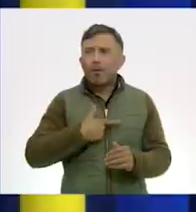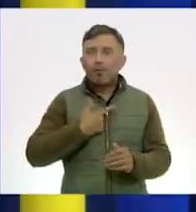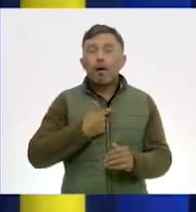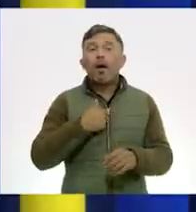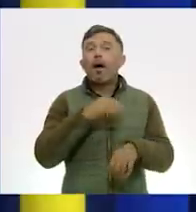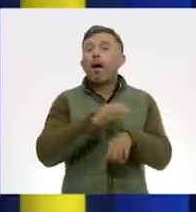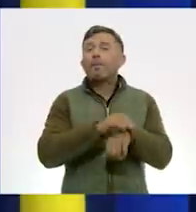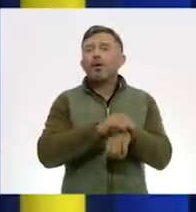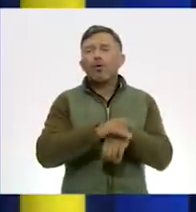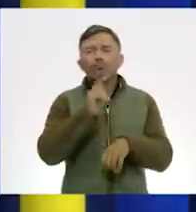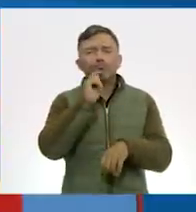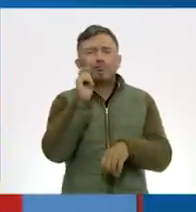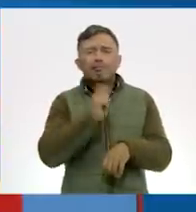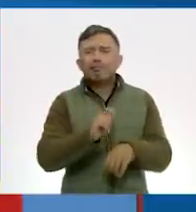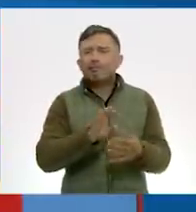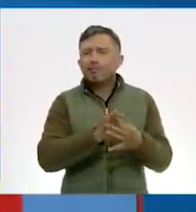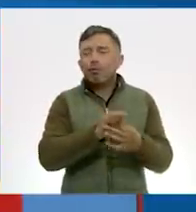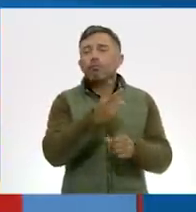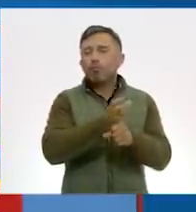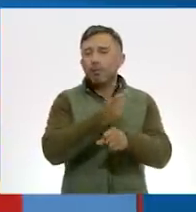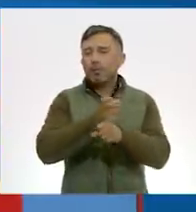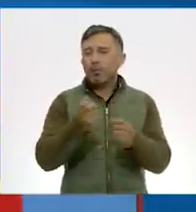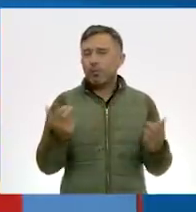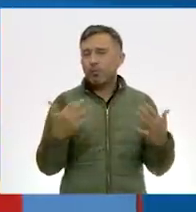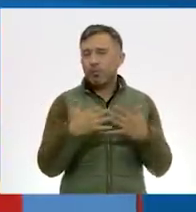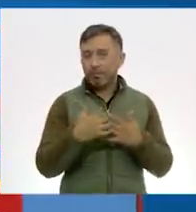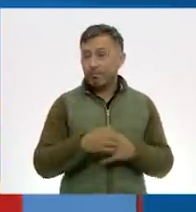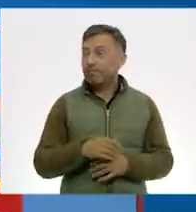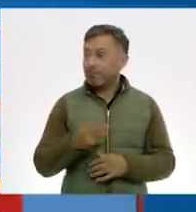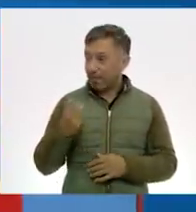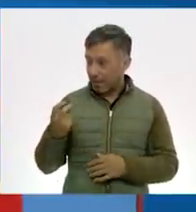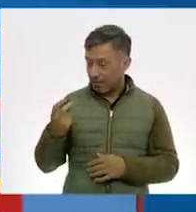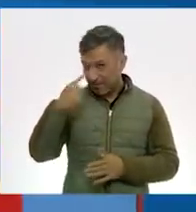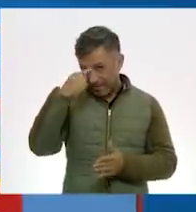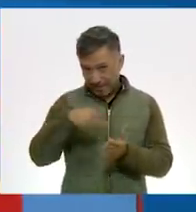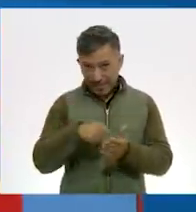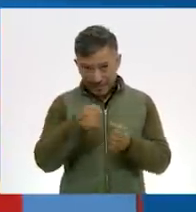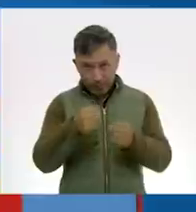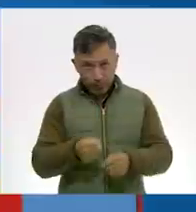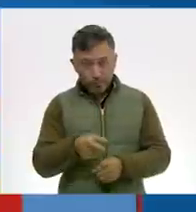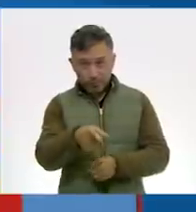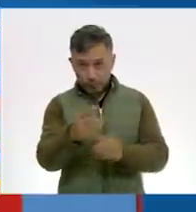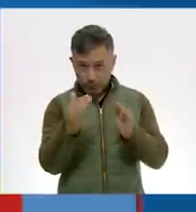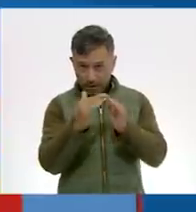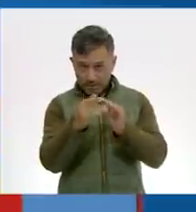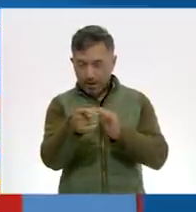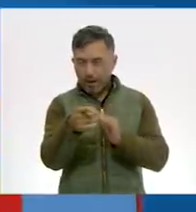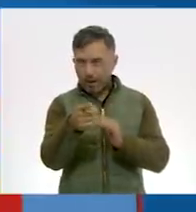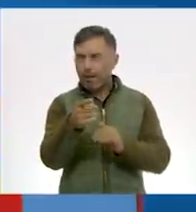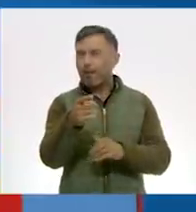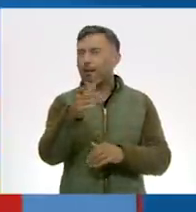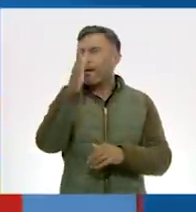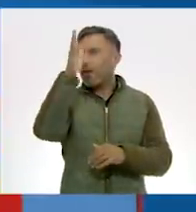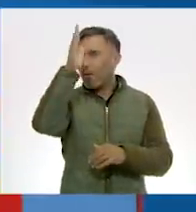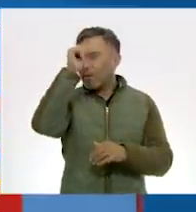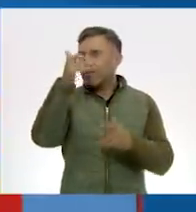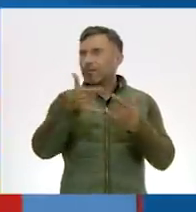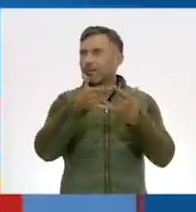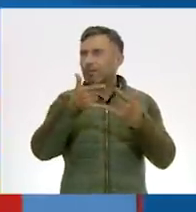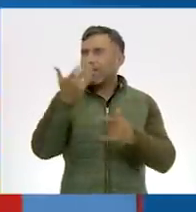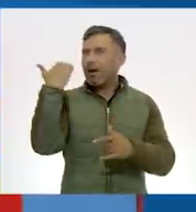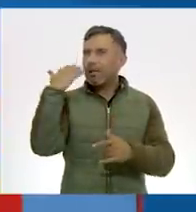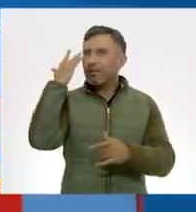más cercanos. Así es, entonces seguramente tú en casa ya estás haciendo memoria de ese cumpleaños que